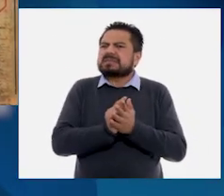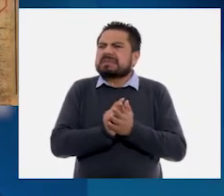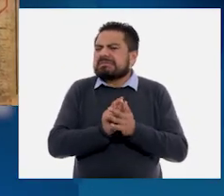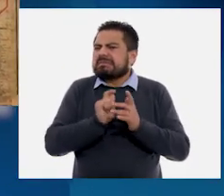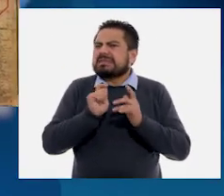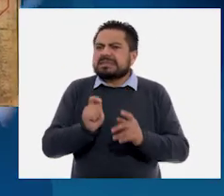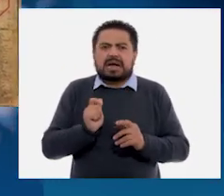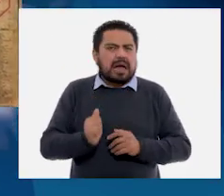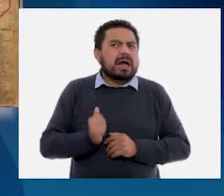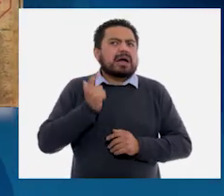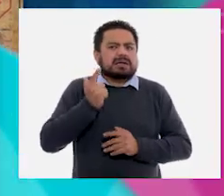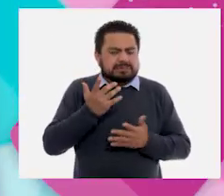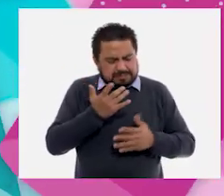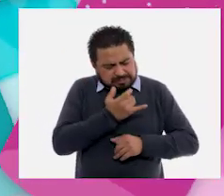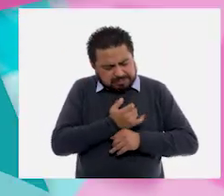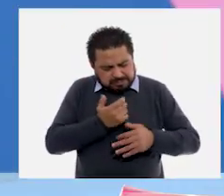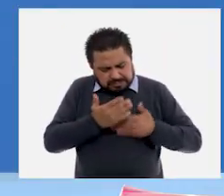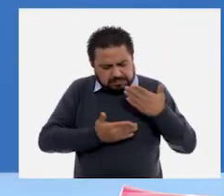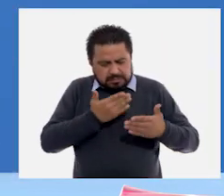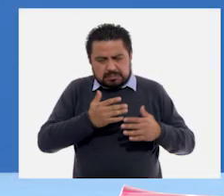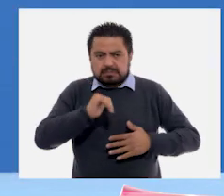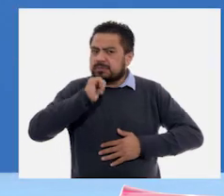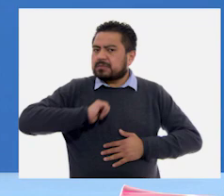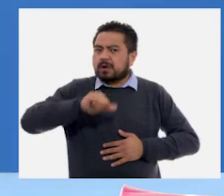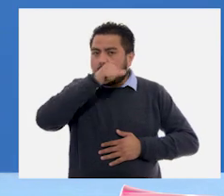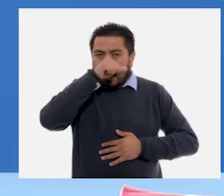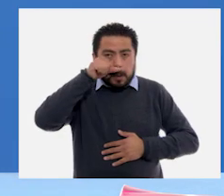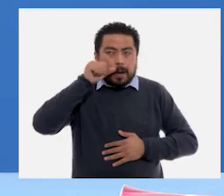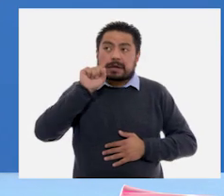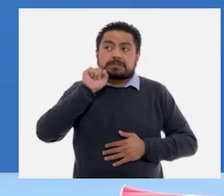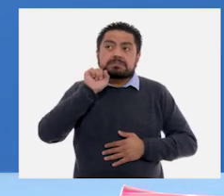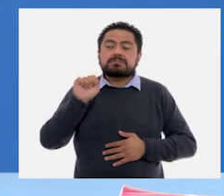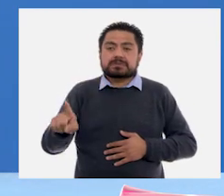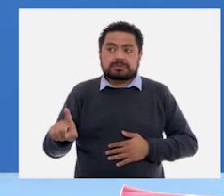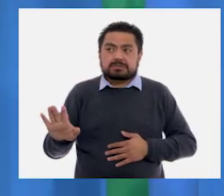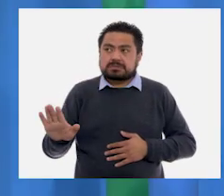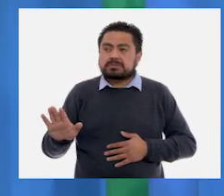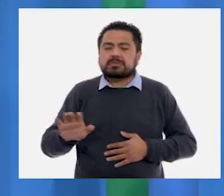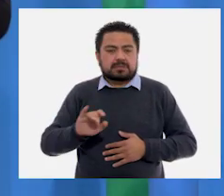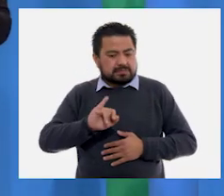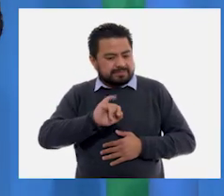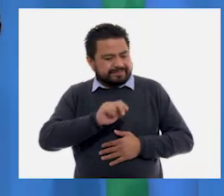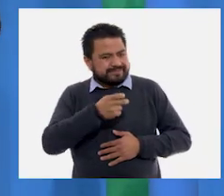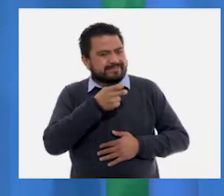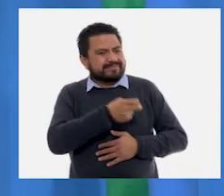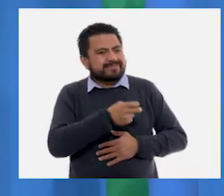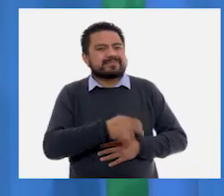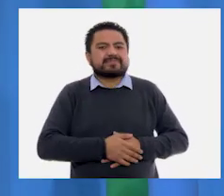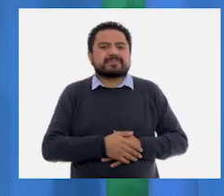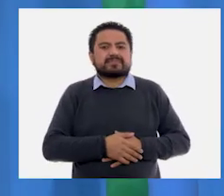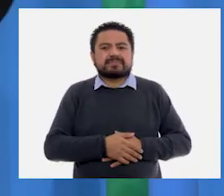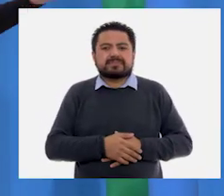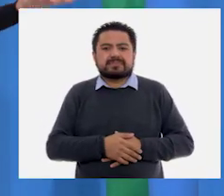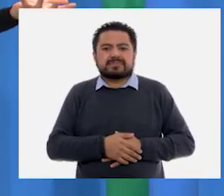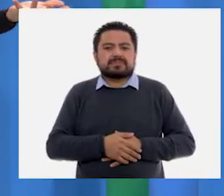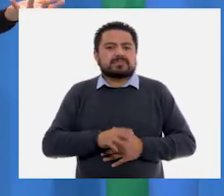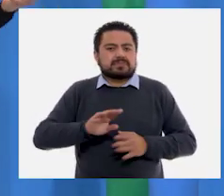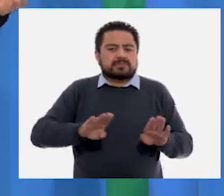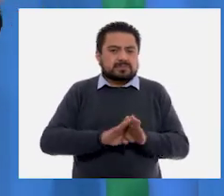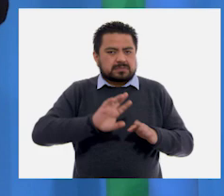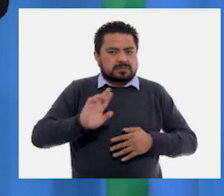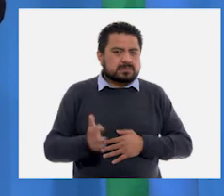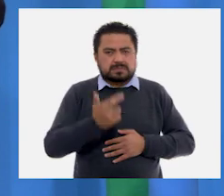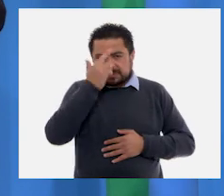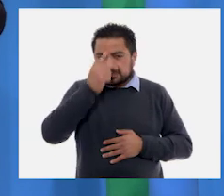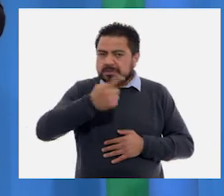desamortización fue algo que estudiamos en los tiempos de Juárez, ¿no, maestra? Exactamente, Ton, muy bien. Como